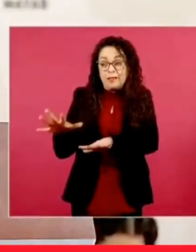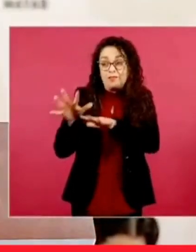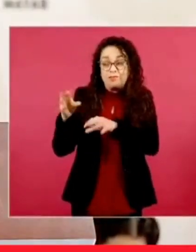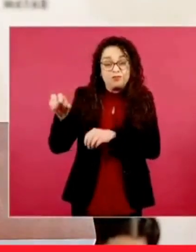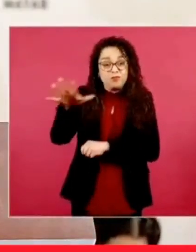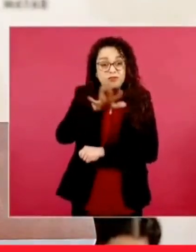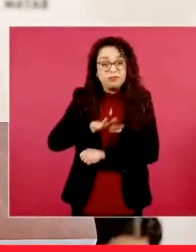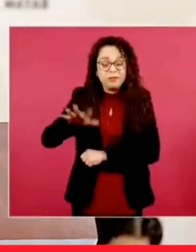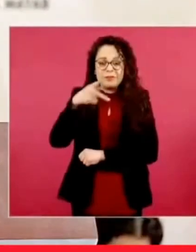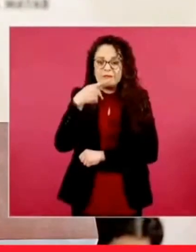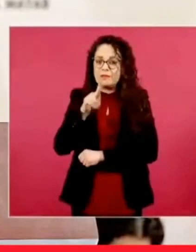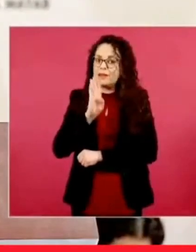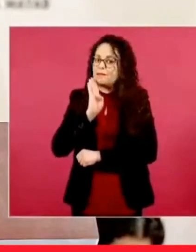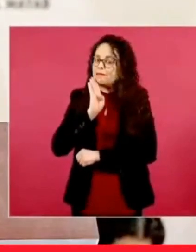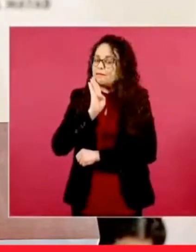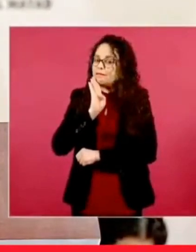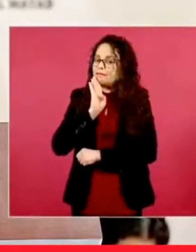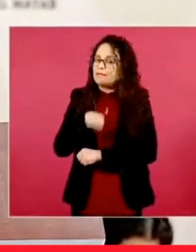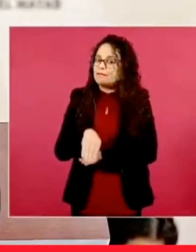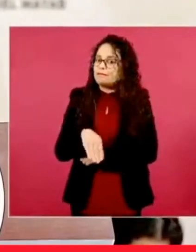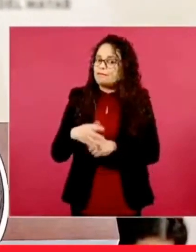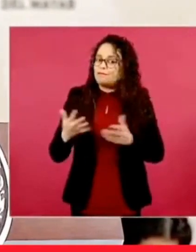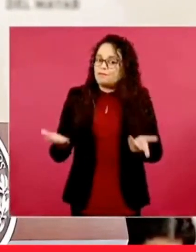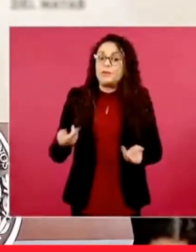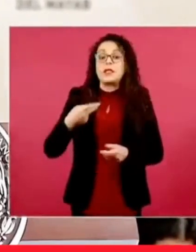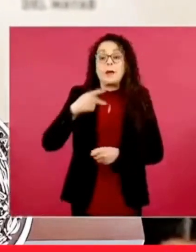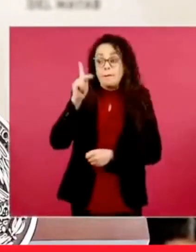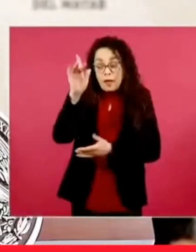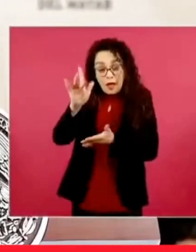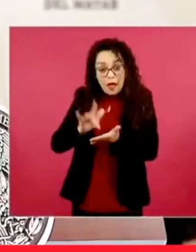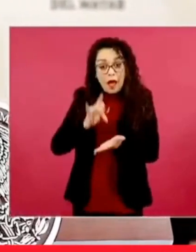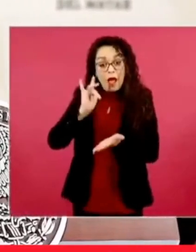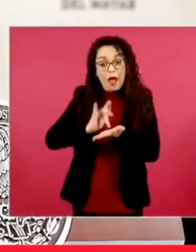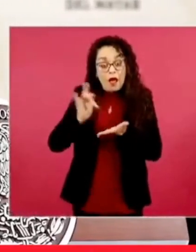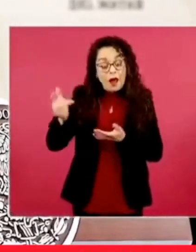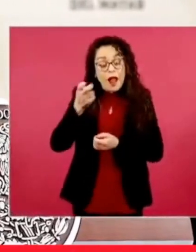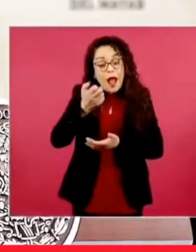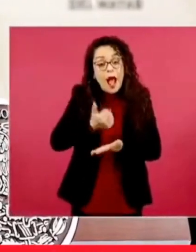y pero sí nos ayuda, ¿no? A que